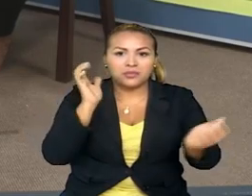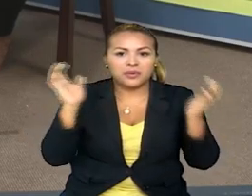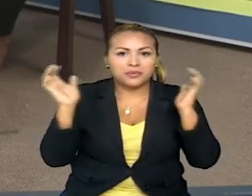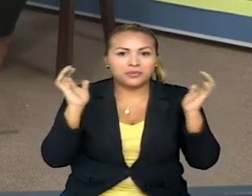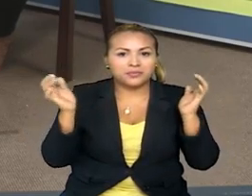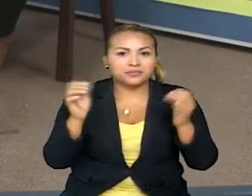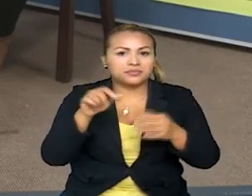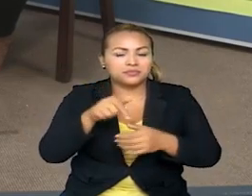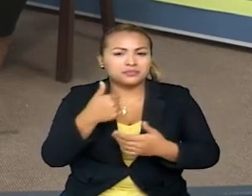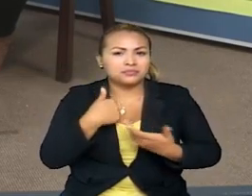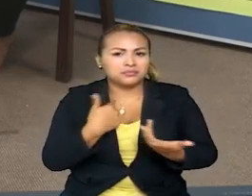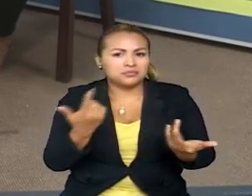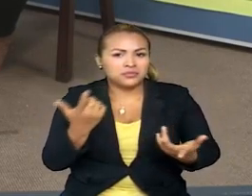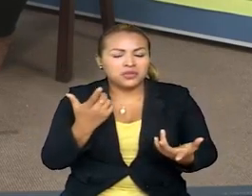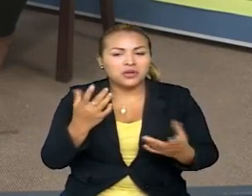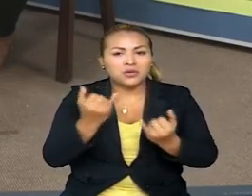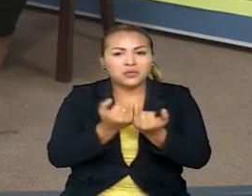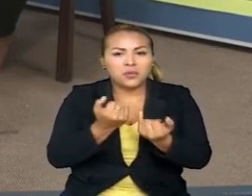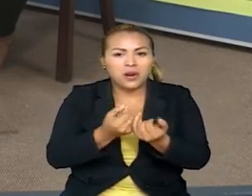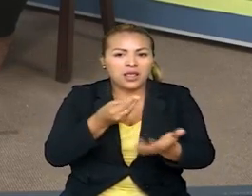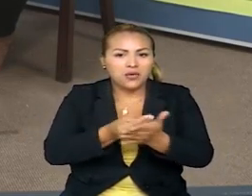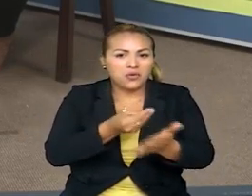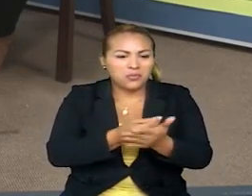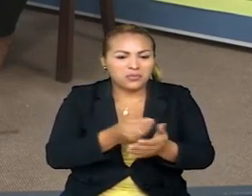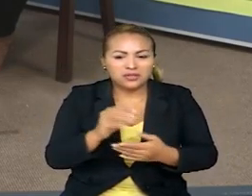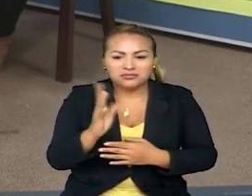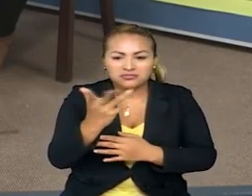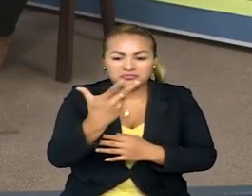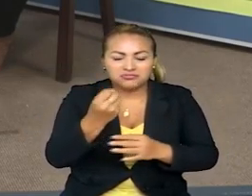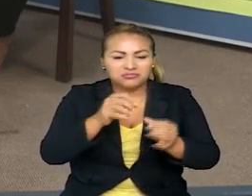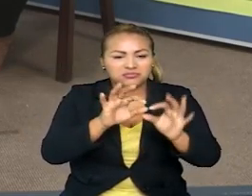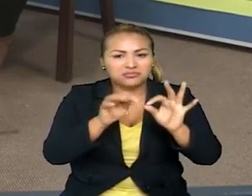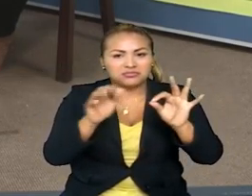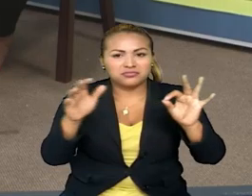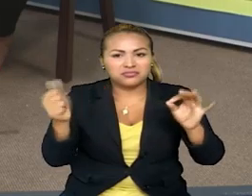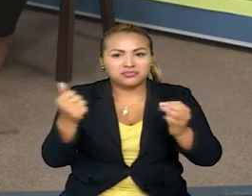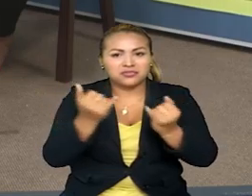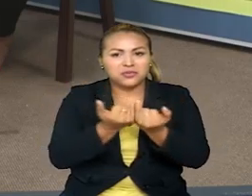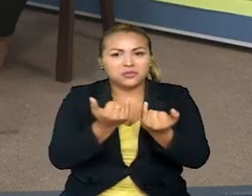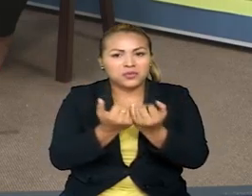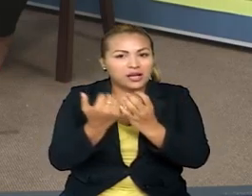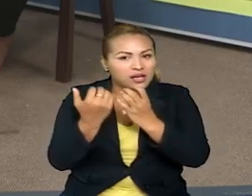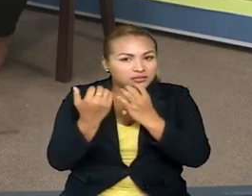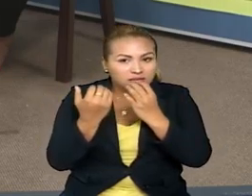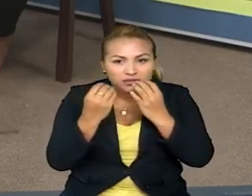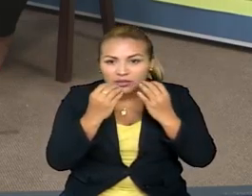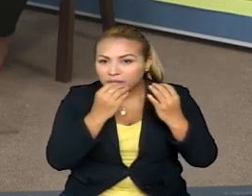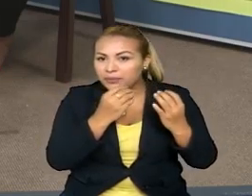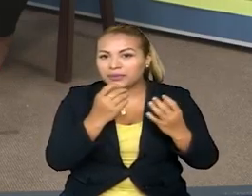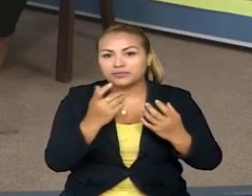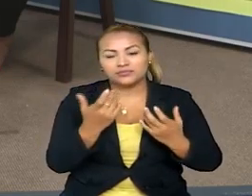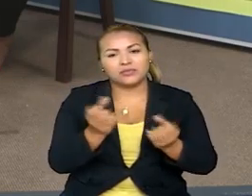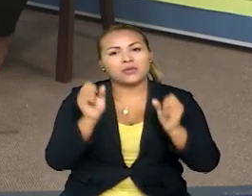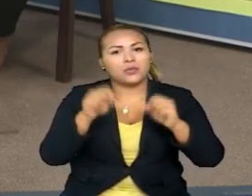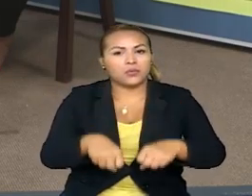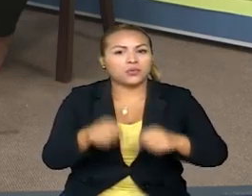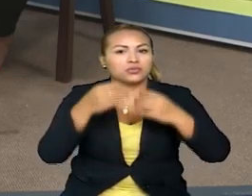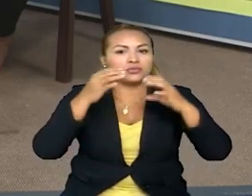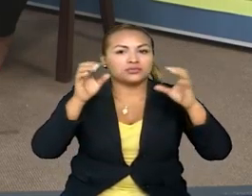igual mayoreo y con tal de comprar de todas las frutas se envía sandía frutas que son baratas vos lo puedes